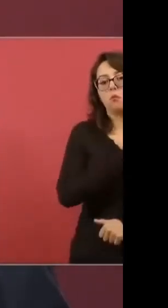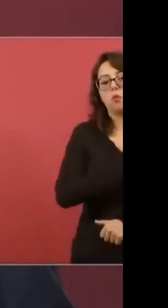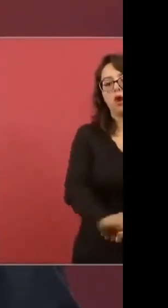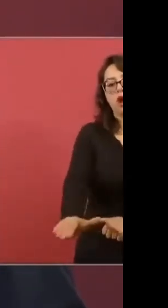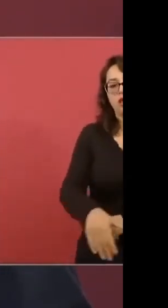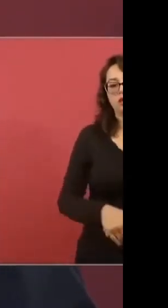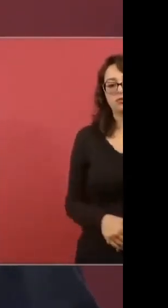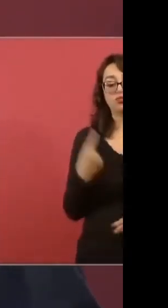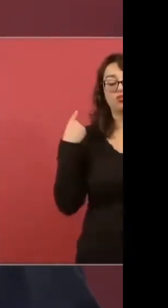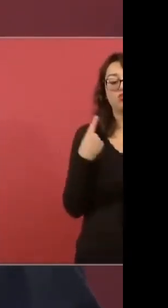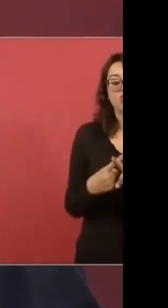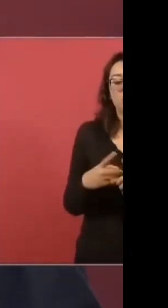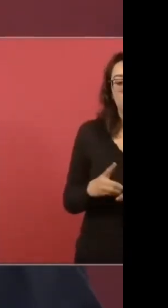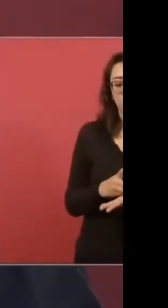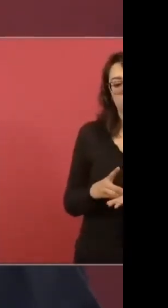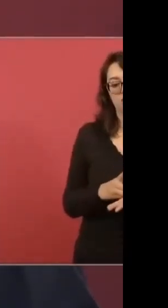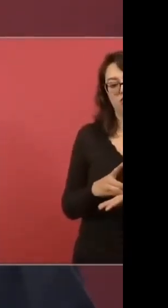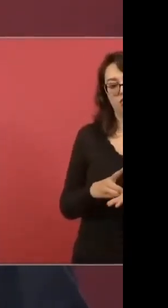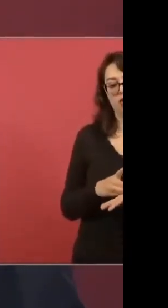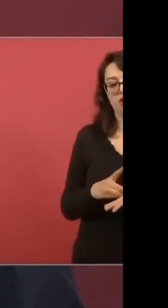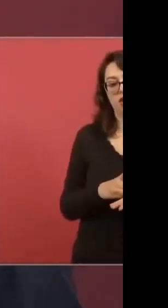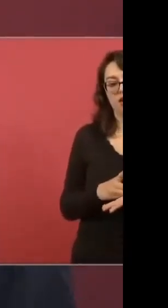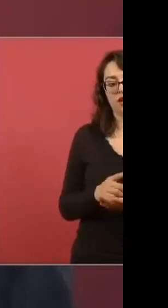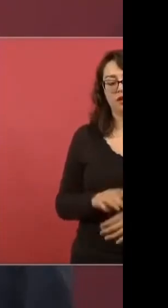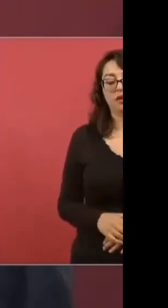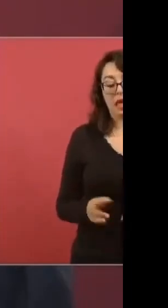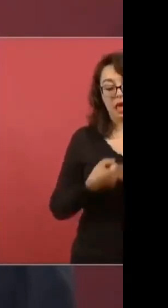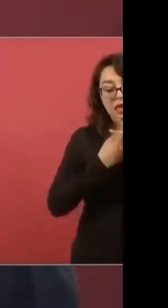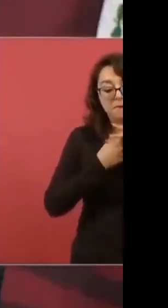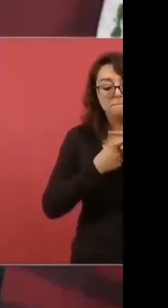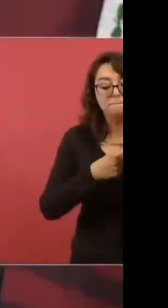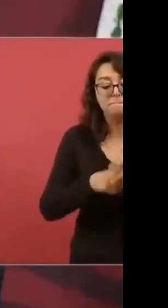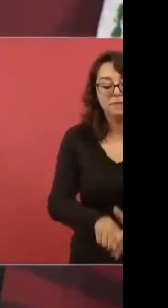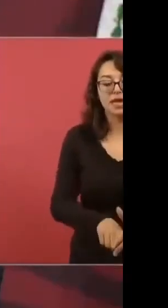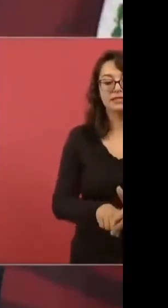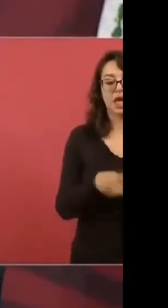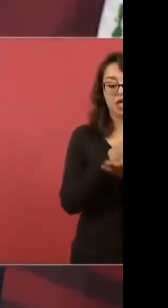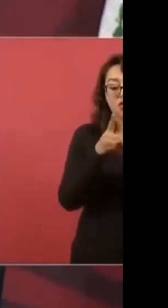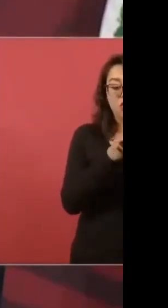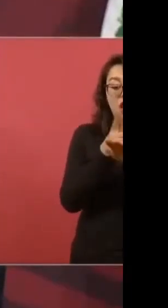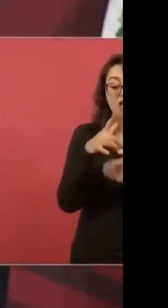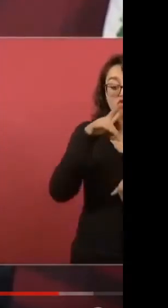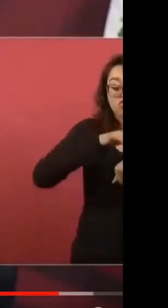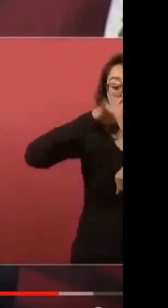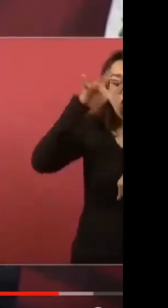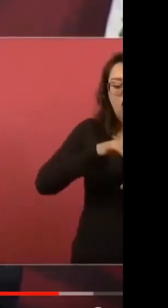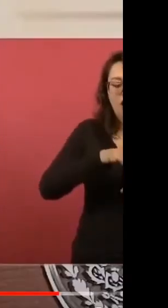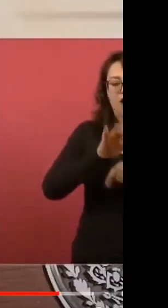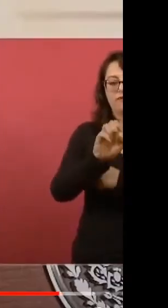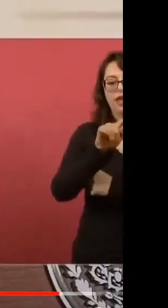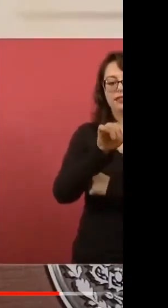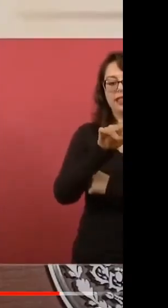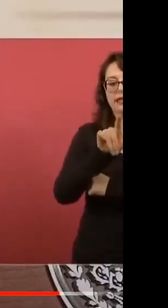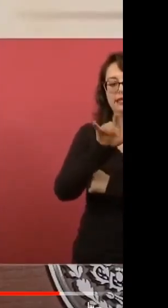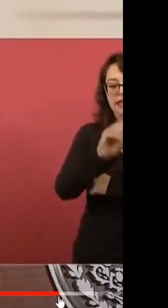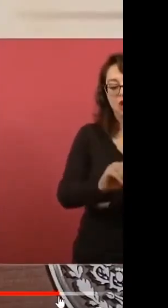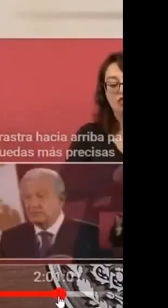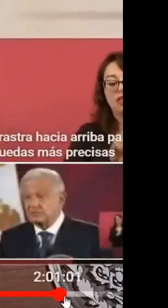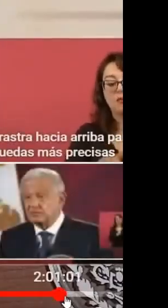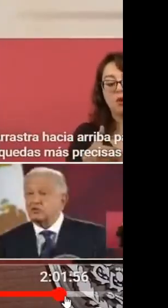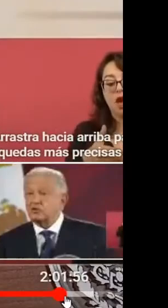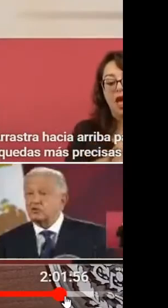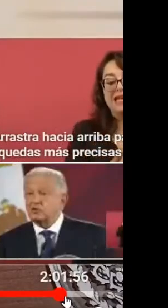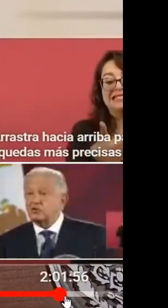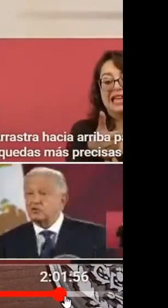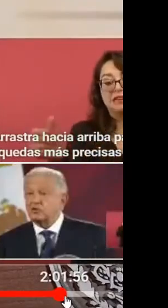fentanillo a los seis meses el que consume fentanilo muere día antes de eso